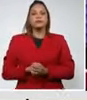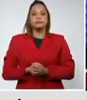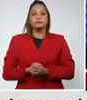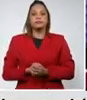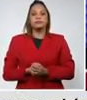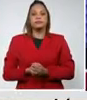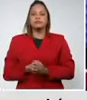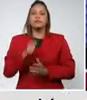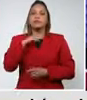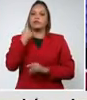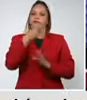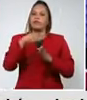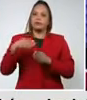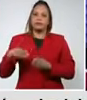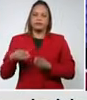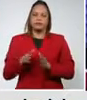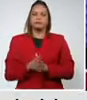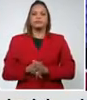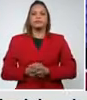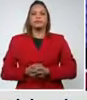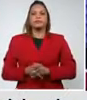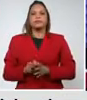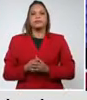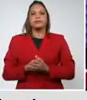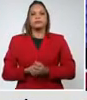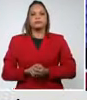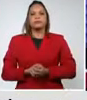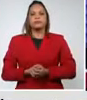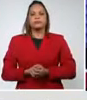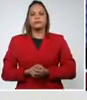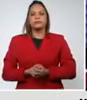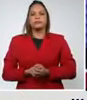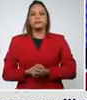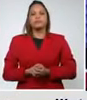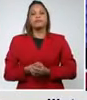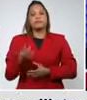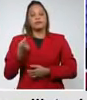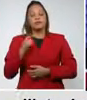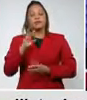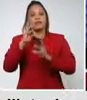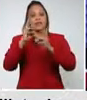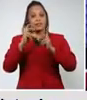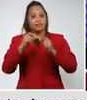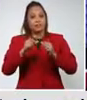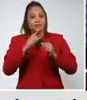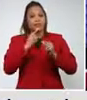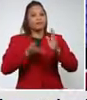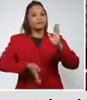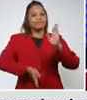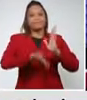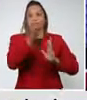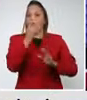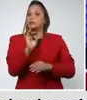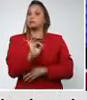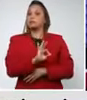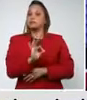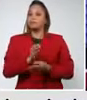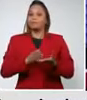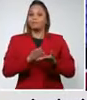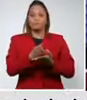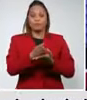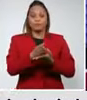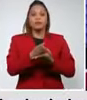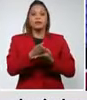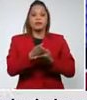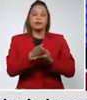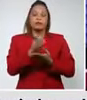los fallecidos, que todavía la cifra es elevada, como veremos más